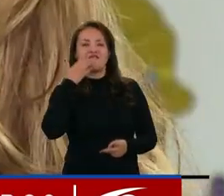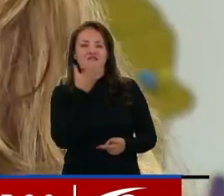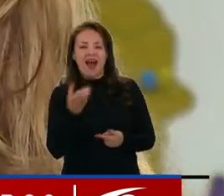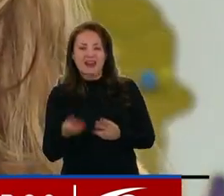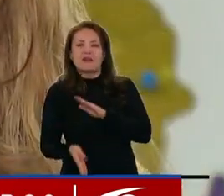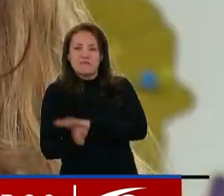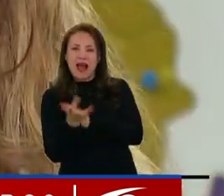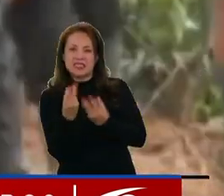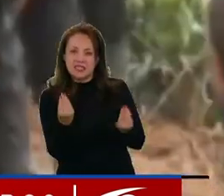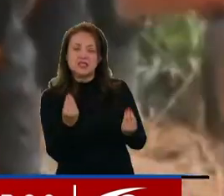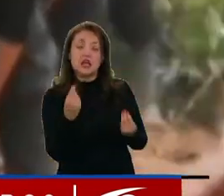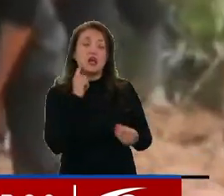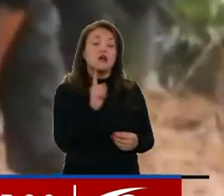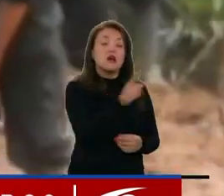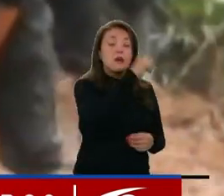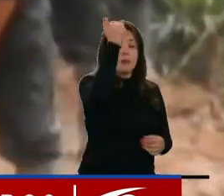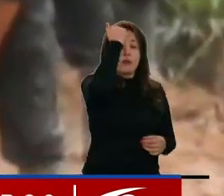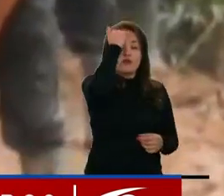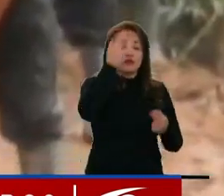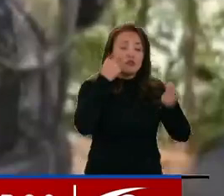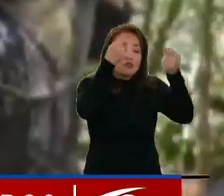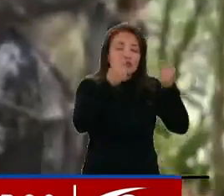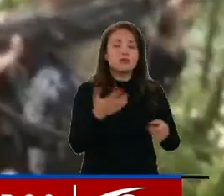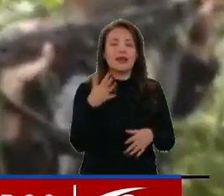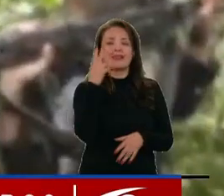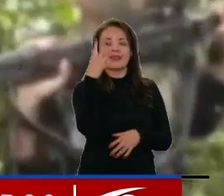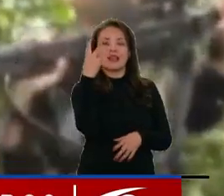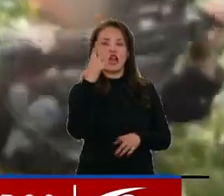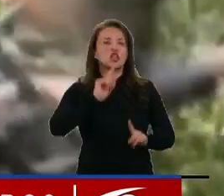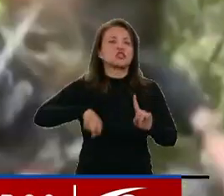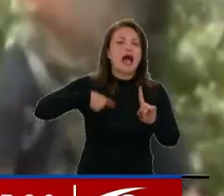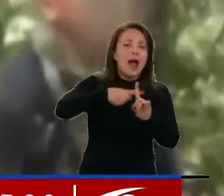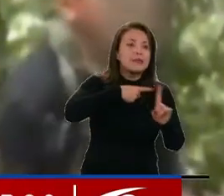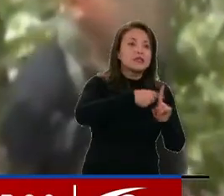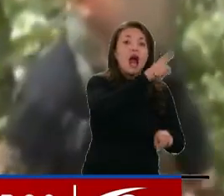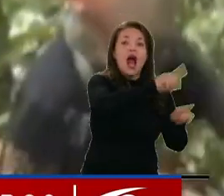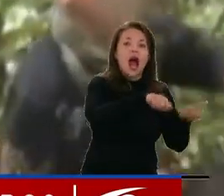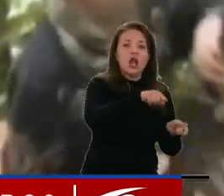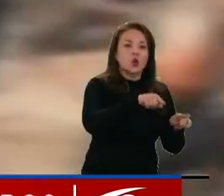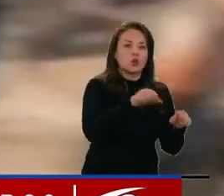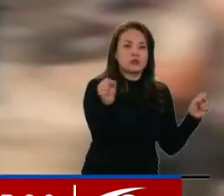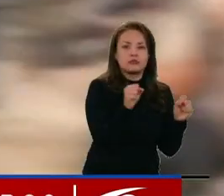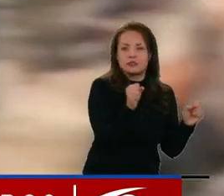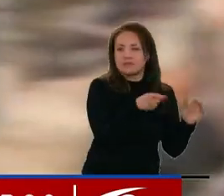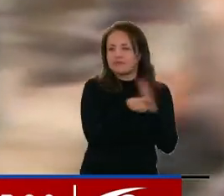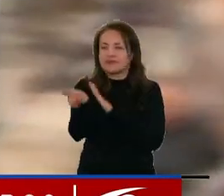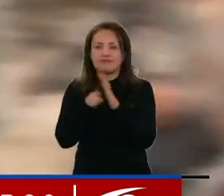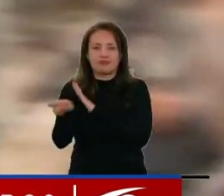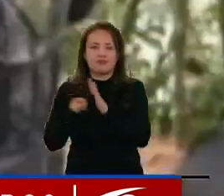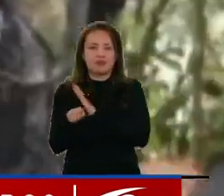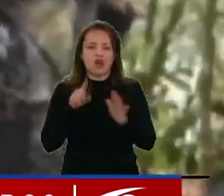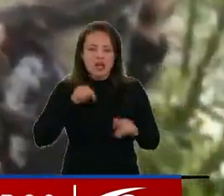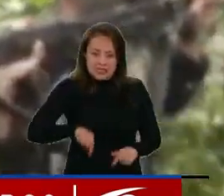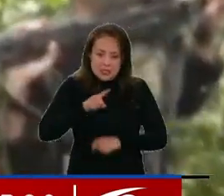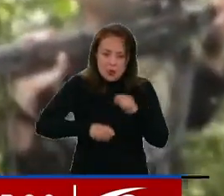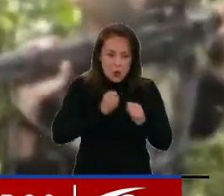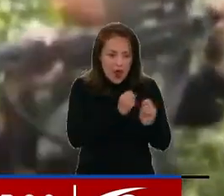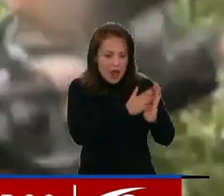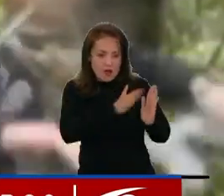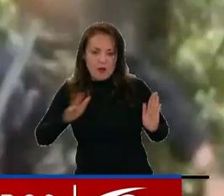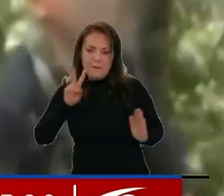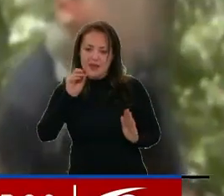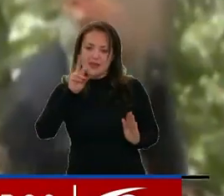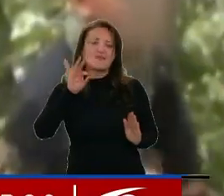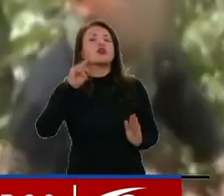32 docentes en Antioquia han sido amenazados y algunos hasta desplazados en lo que va del año al parecer por negarse a que sus estudiantes